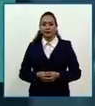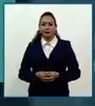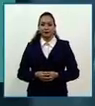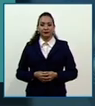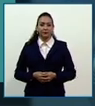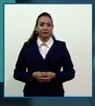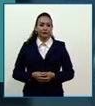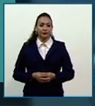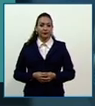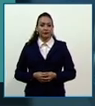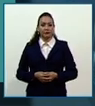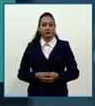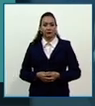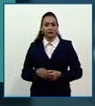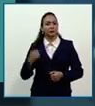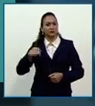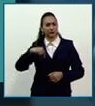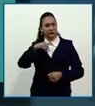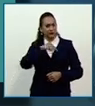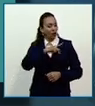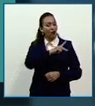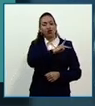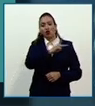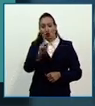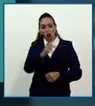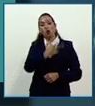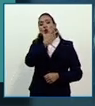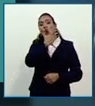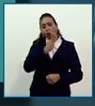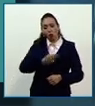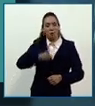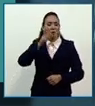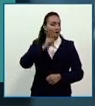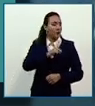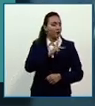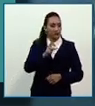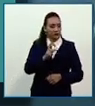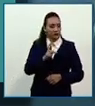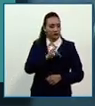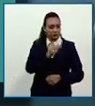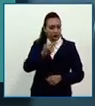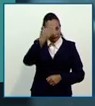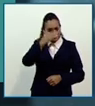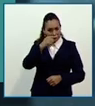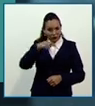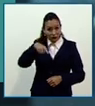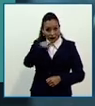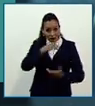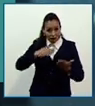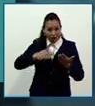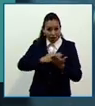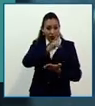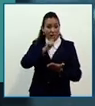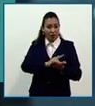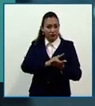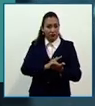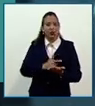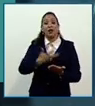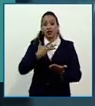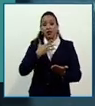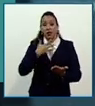Todos y todas tenemos que tener como esa conciencia muy clara de que somos titulares de derecho y que tenemos las herramientas en el